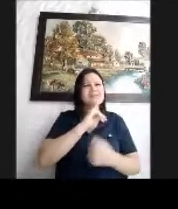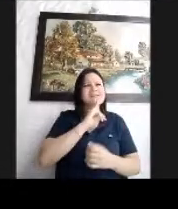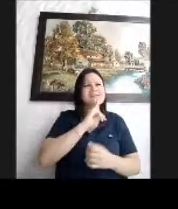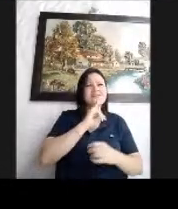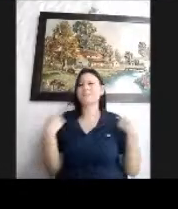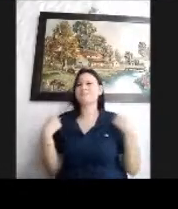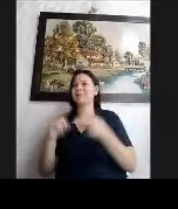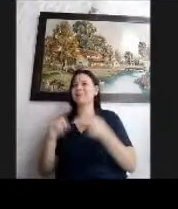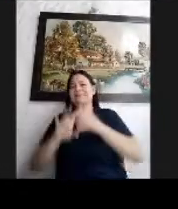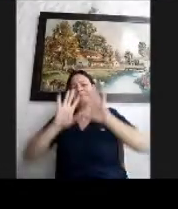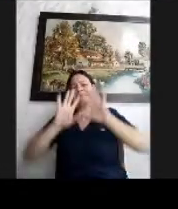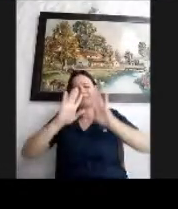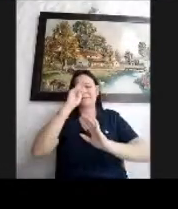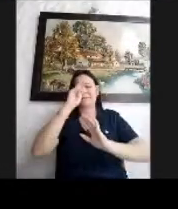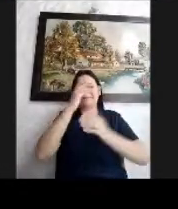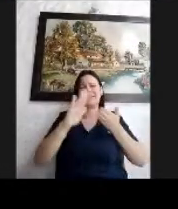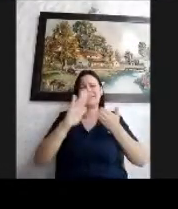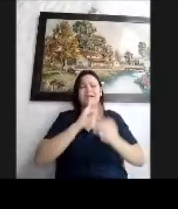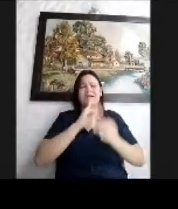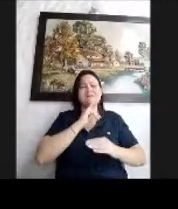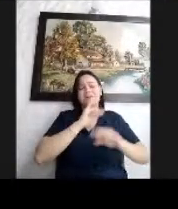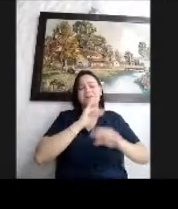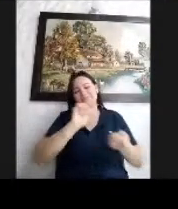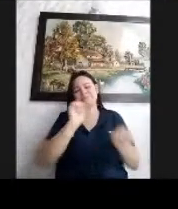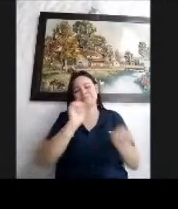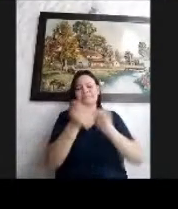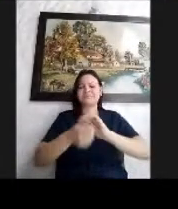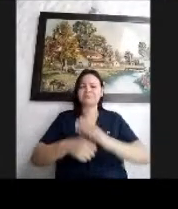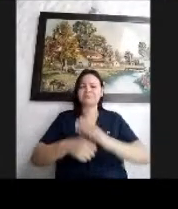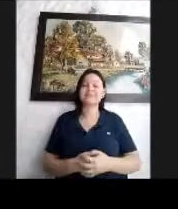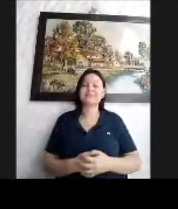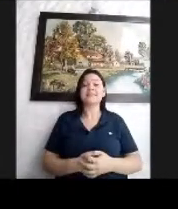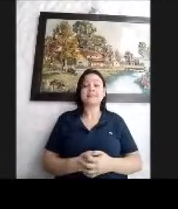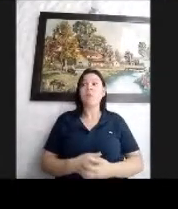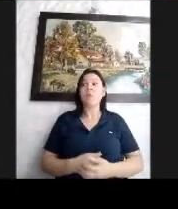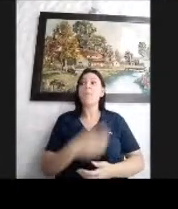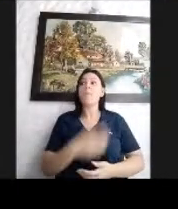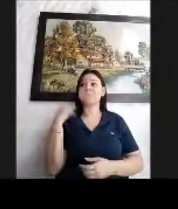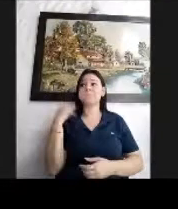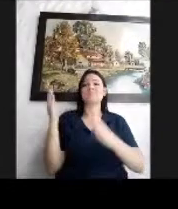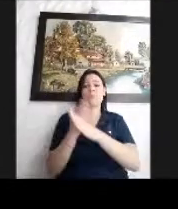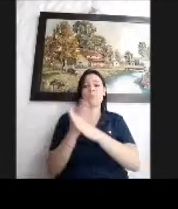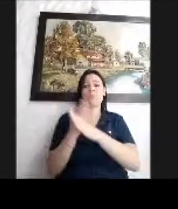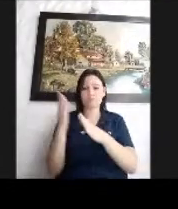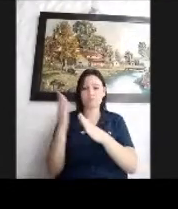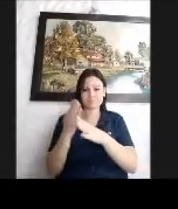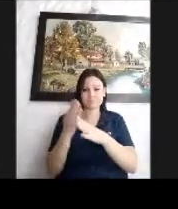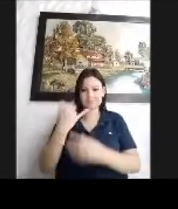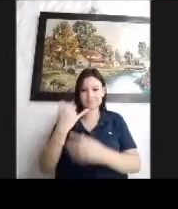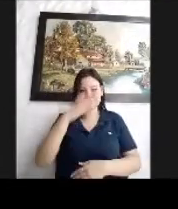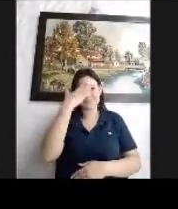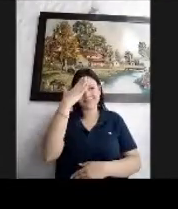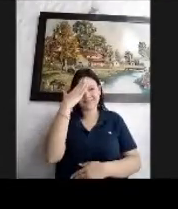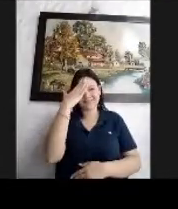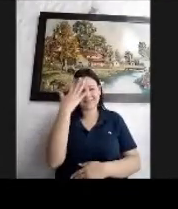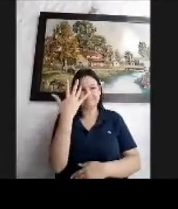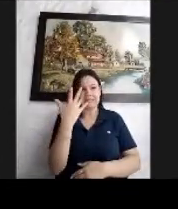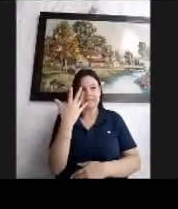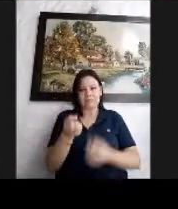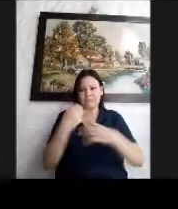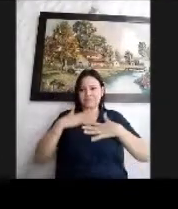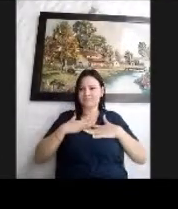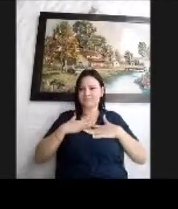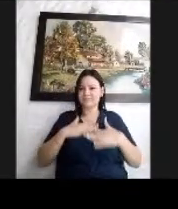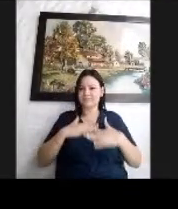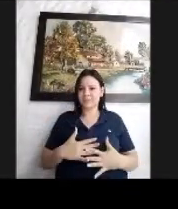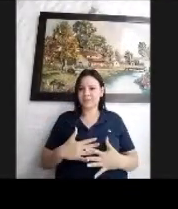que se pierde con los problemas que uno tiene alrededor, yo siento que yo puedo regresar a ese estado de calma con las artes, bien sea con